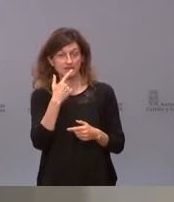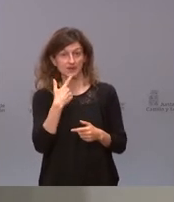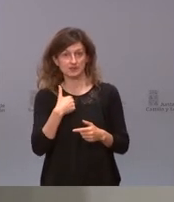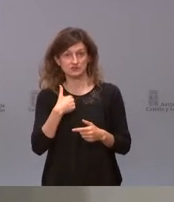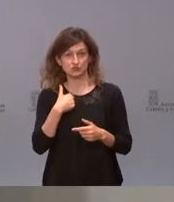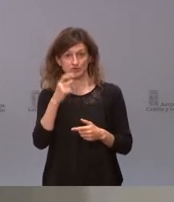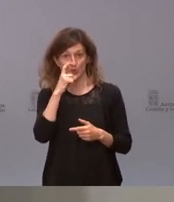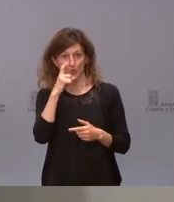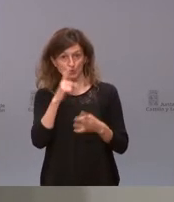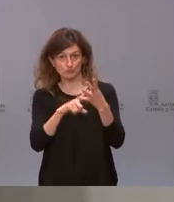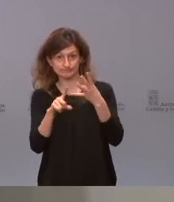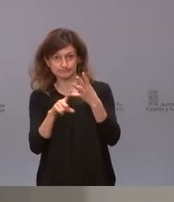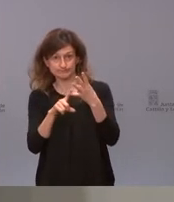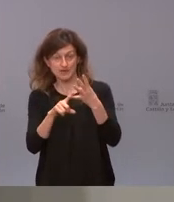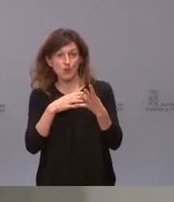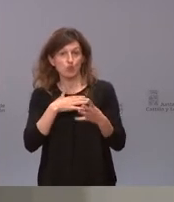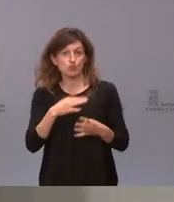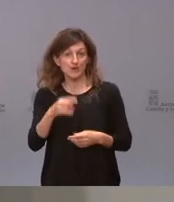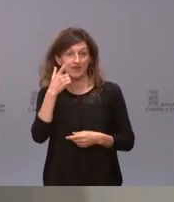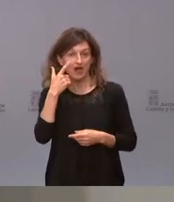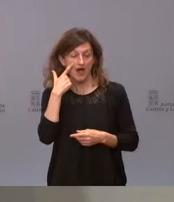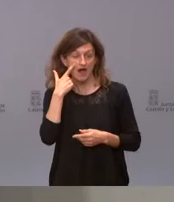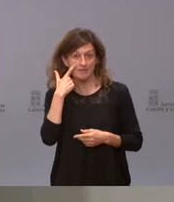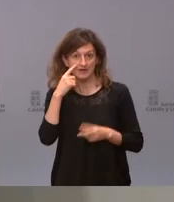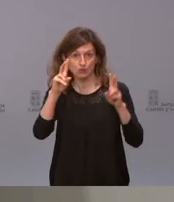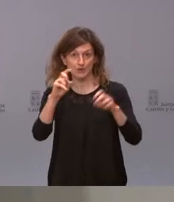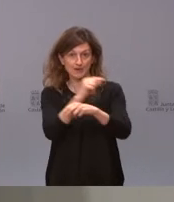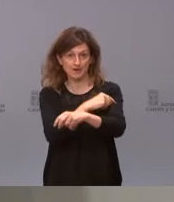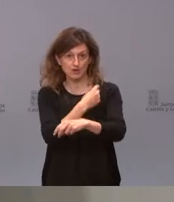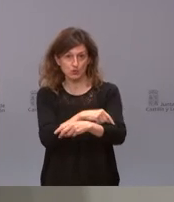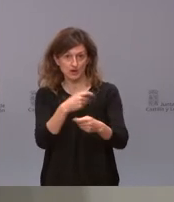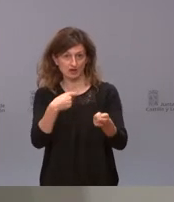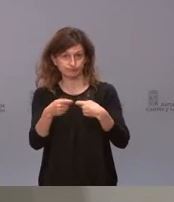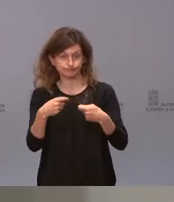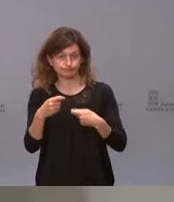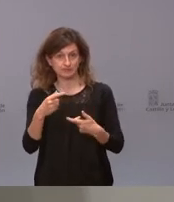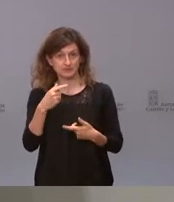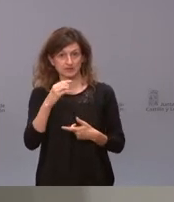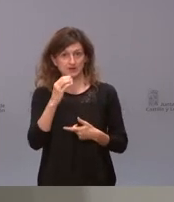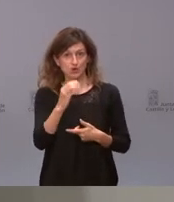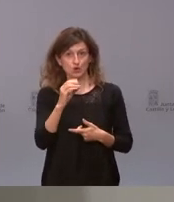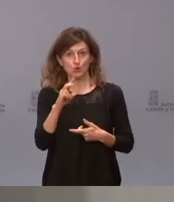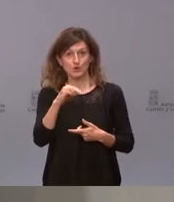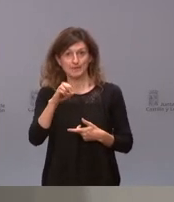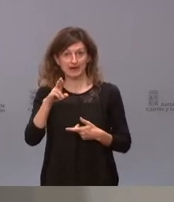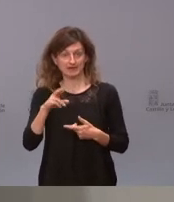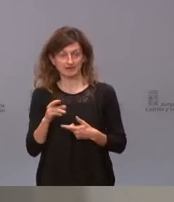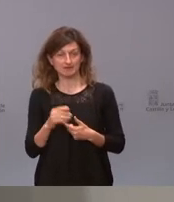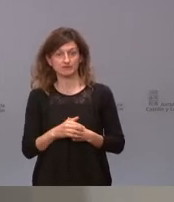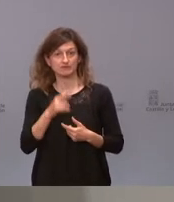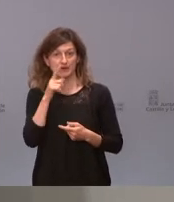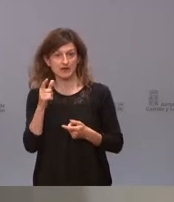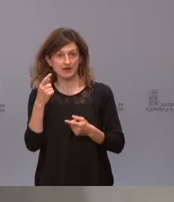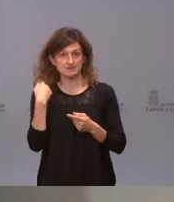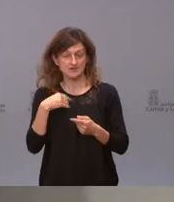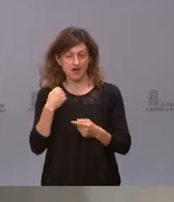finales de junio quizá podamos disponer de una nueva vacuna en el mercado culé bach que vendría a reforzar las ya